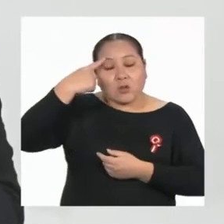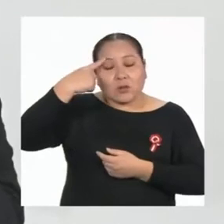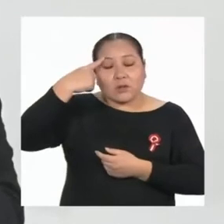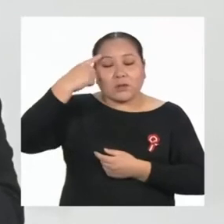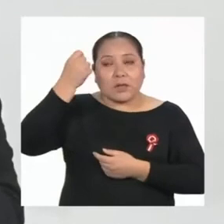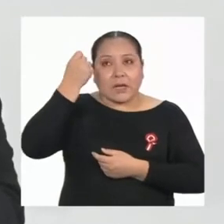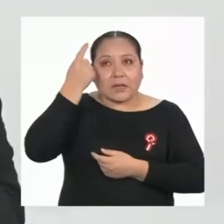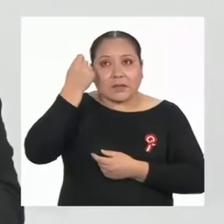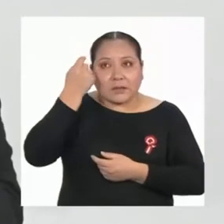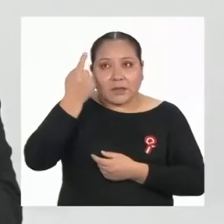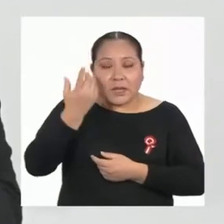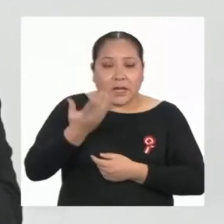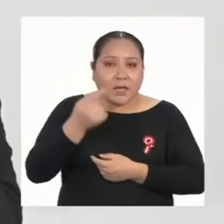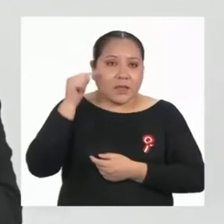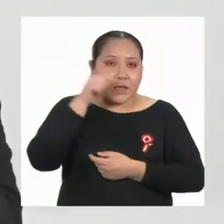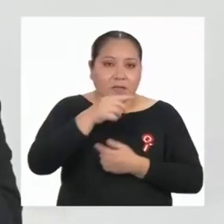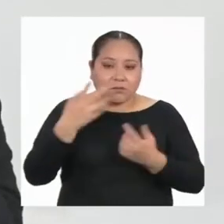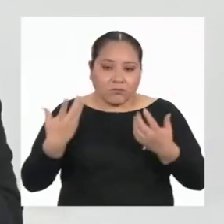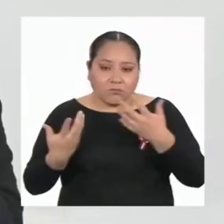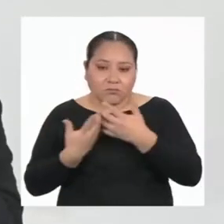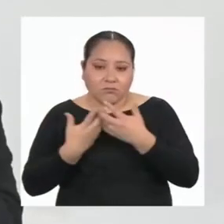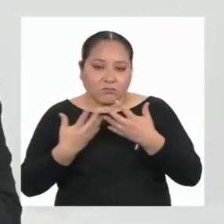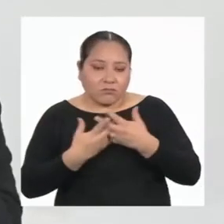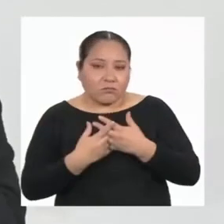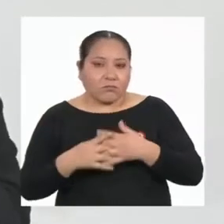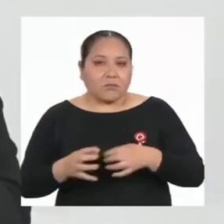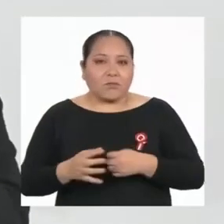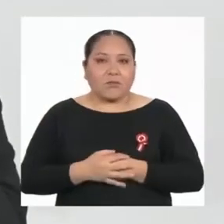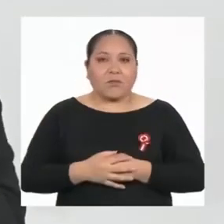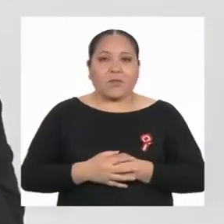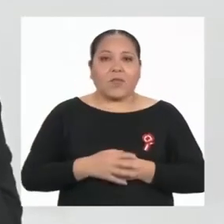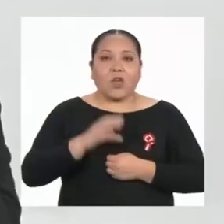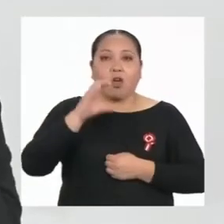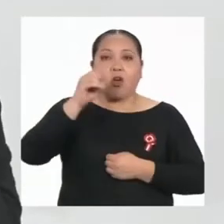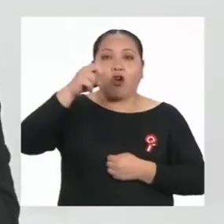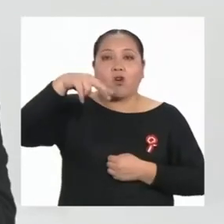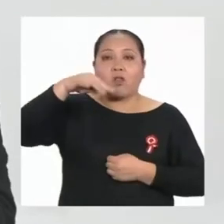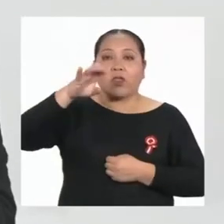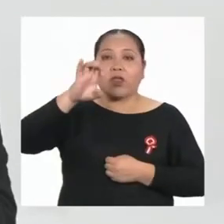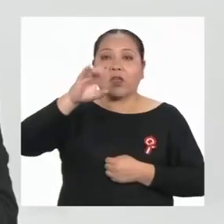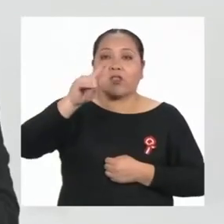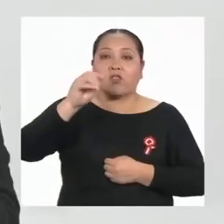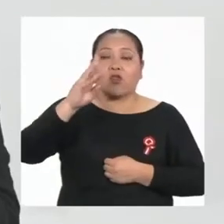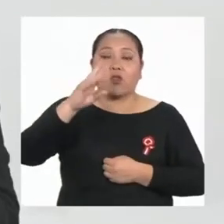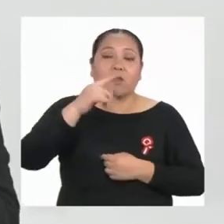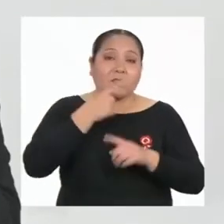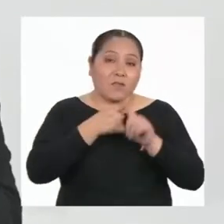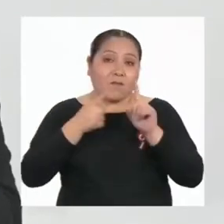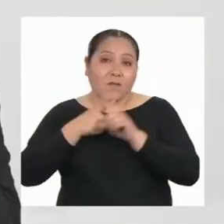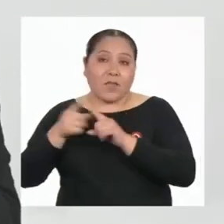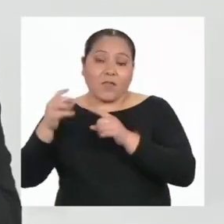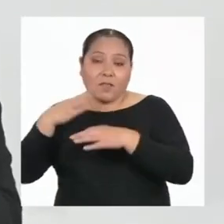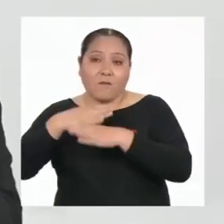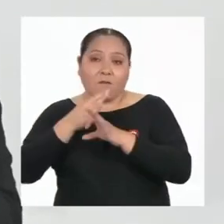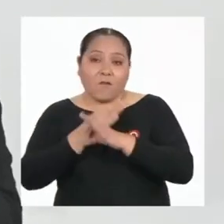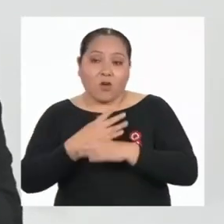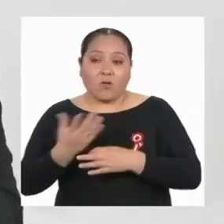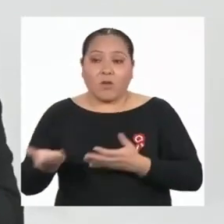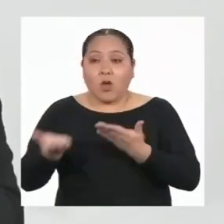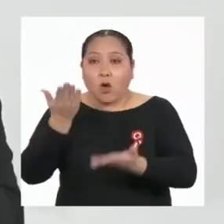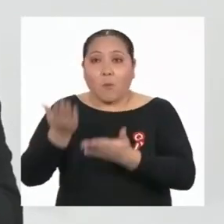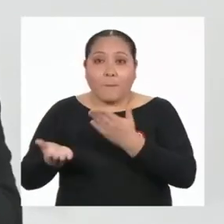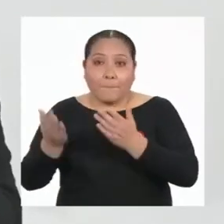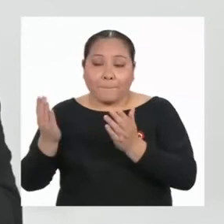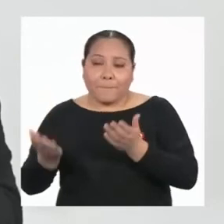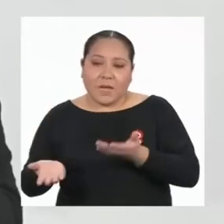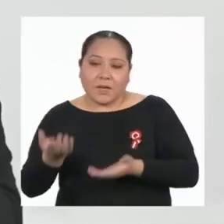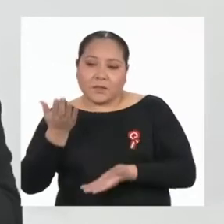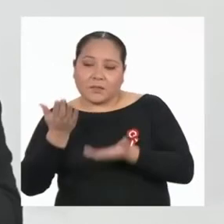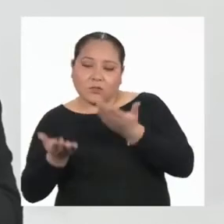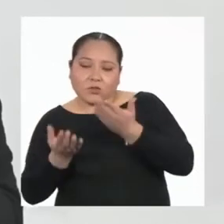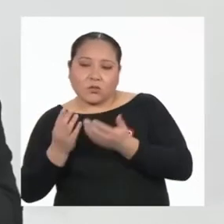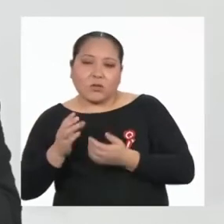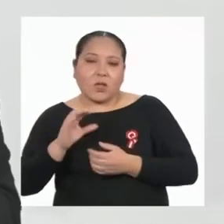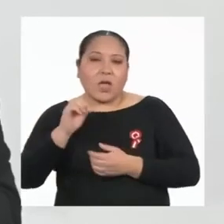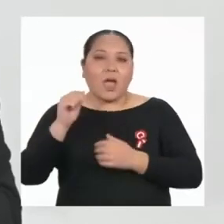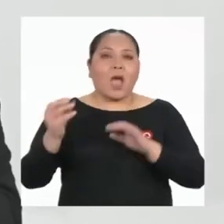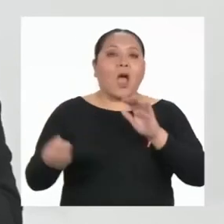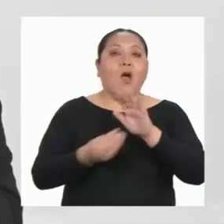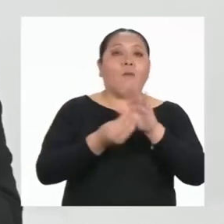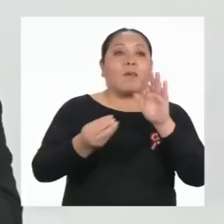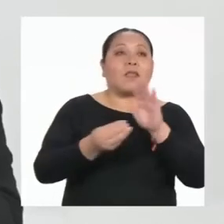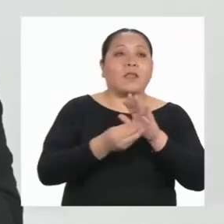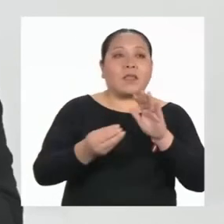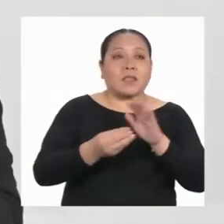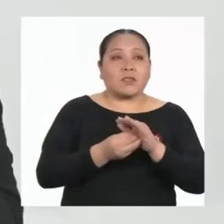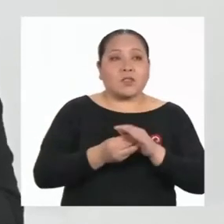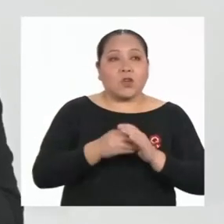hay entre ellas. Los conectores son de distinto tipo, de comparación, de adición,